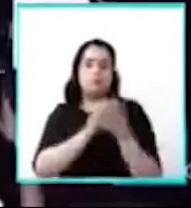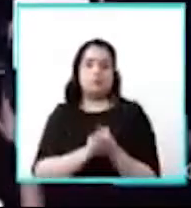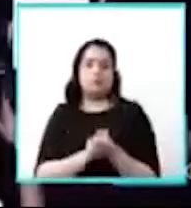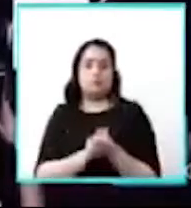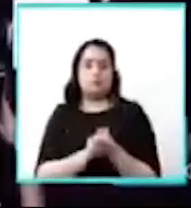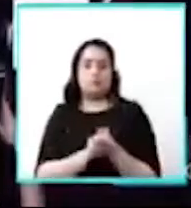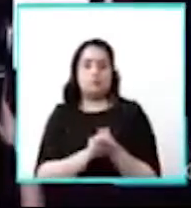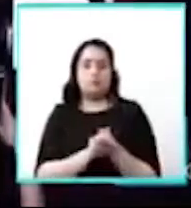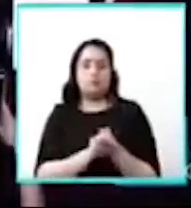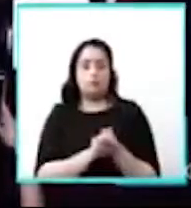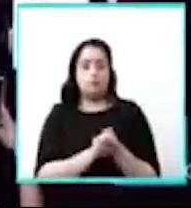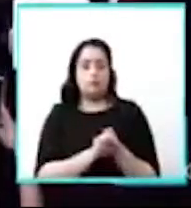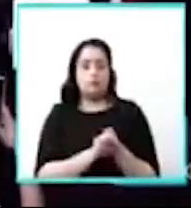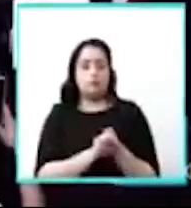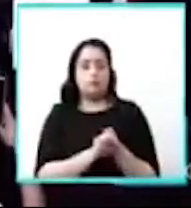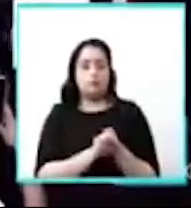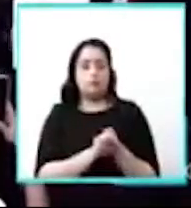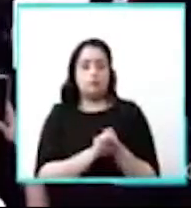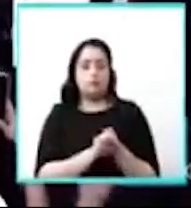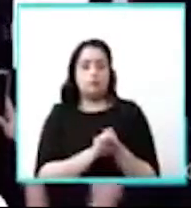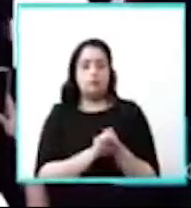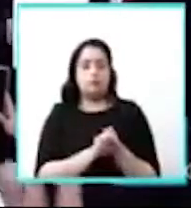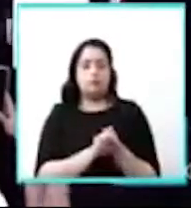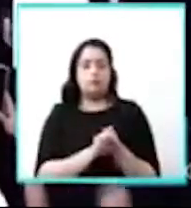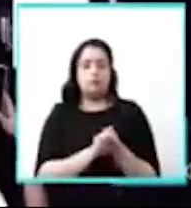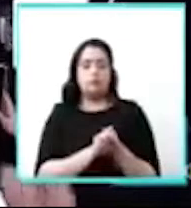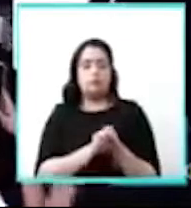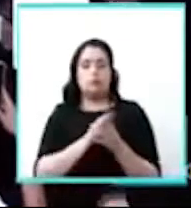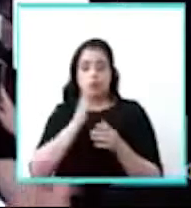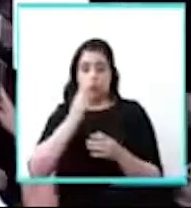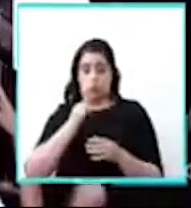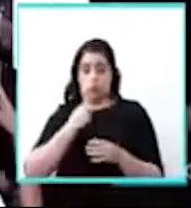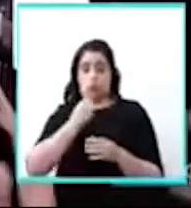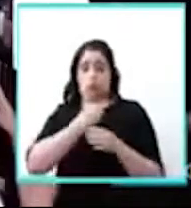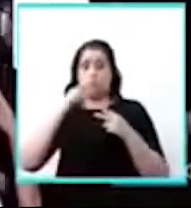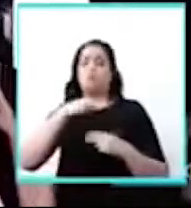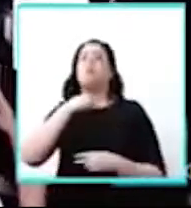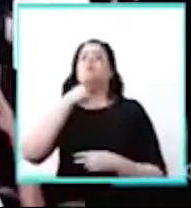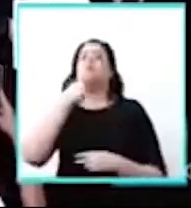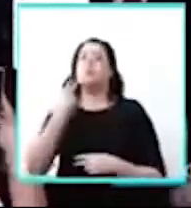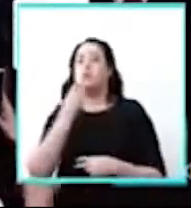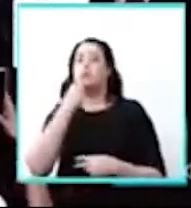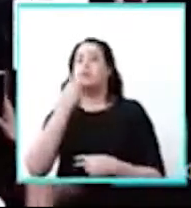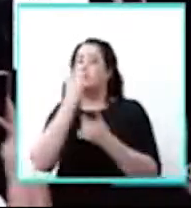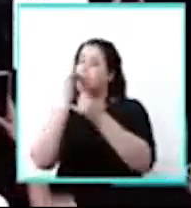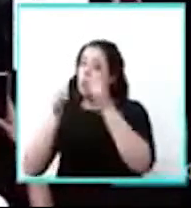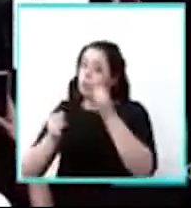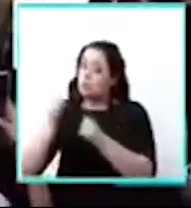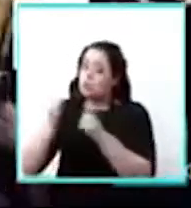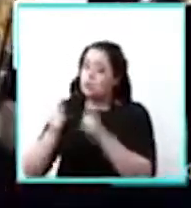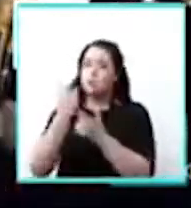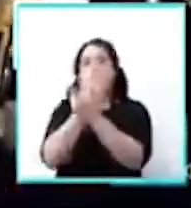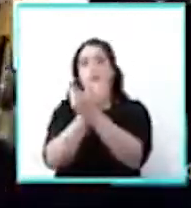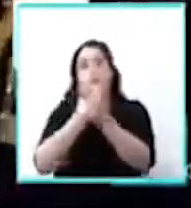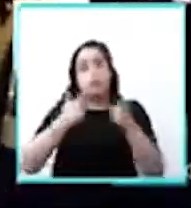Iselaca y Etempica, se levantan nuestras voces llenas de vida, justicia, libertad,